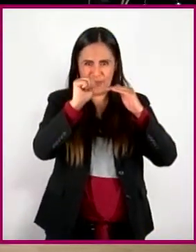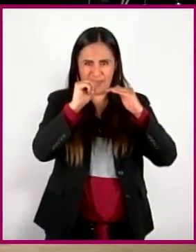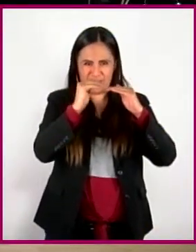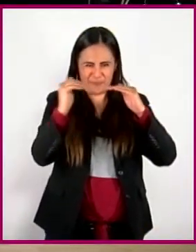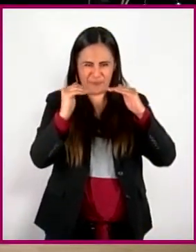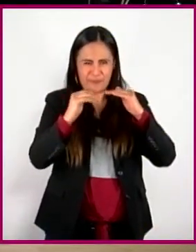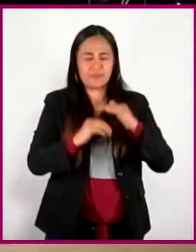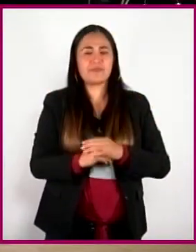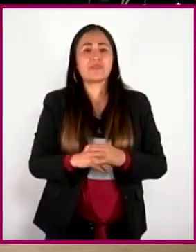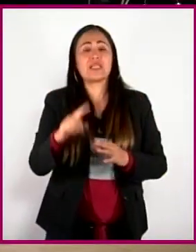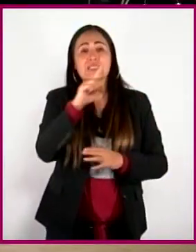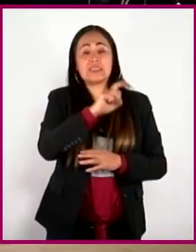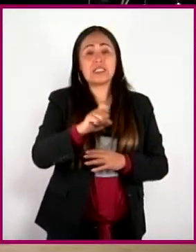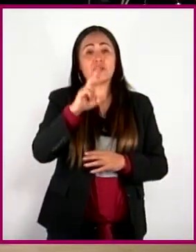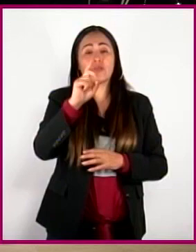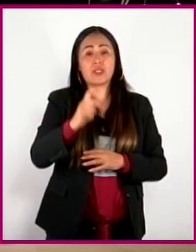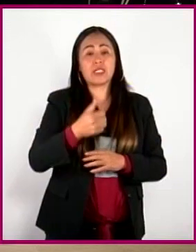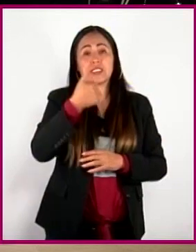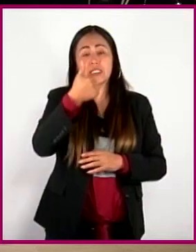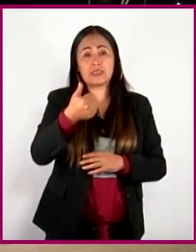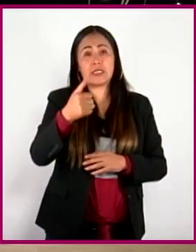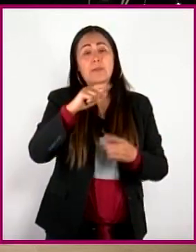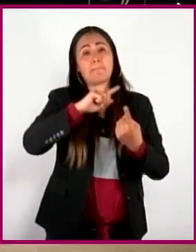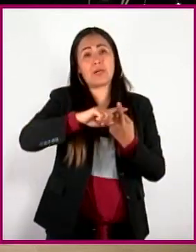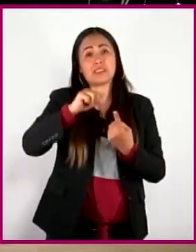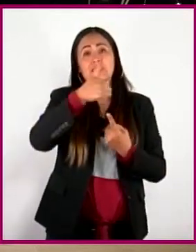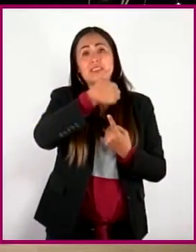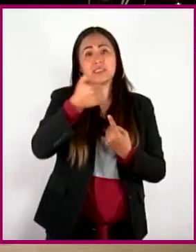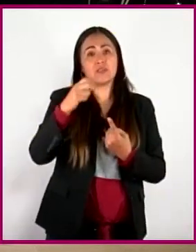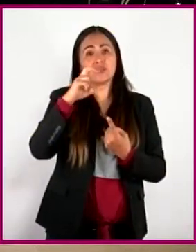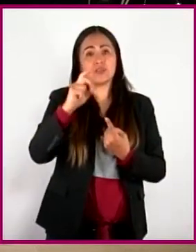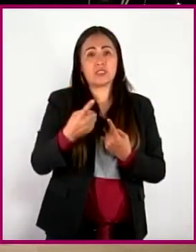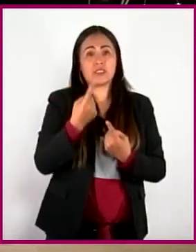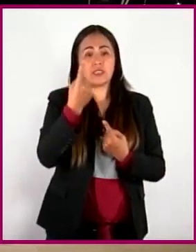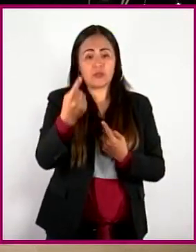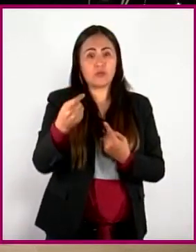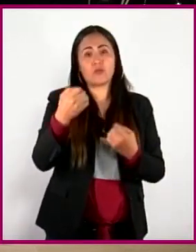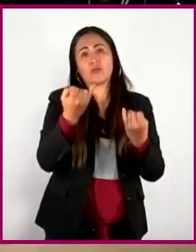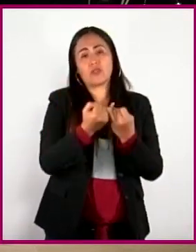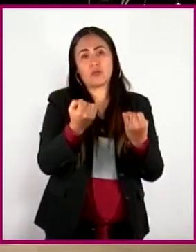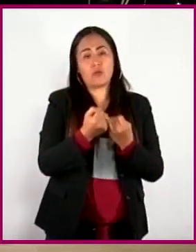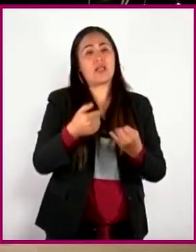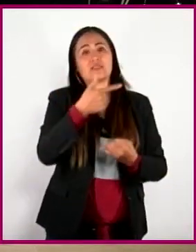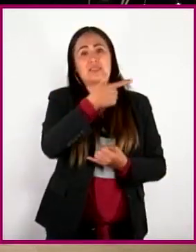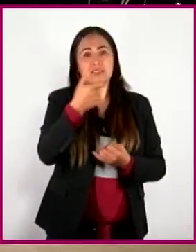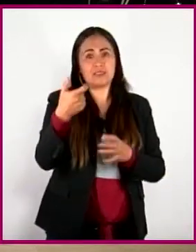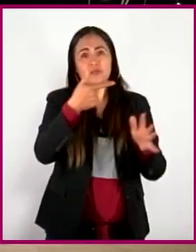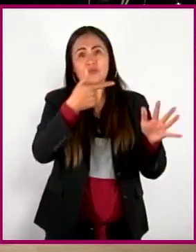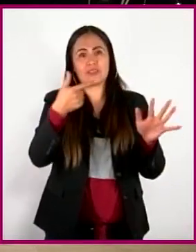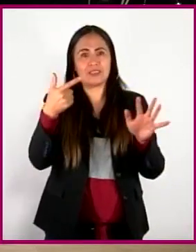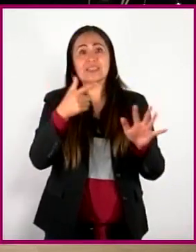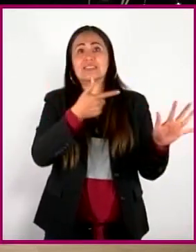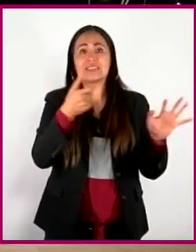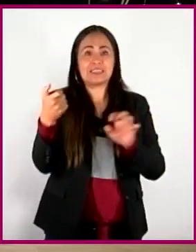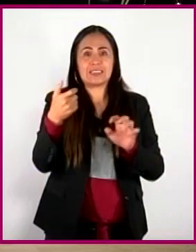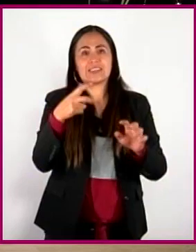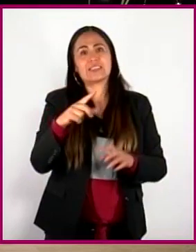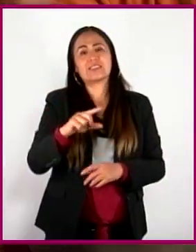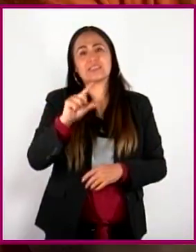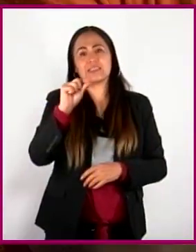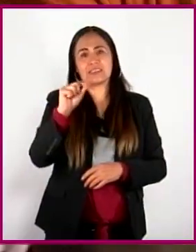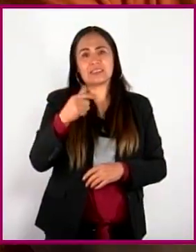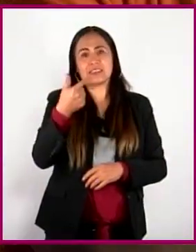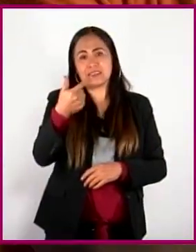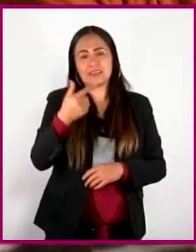caso 136 más 631 es 767. Oh, tienes razón, Ernesto. Puede ser que esta